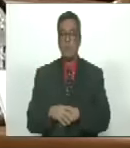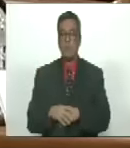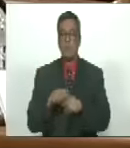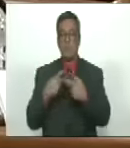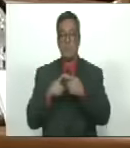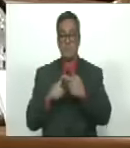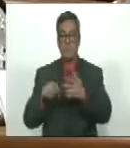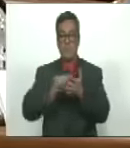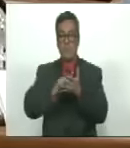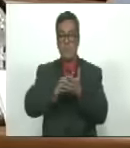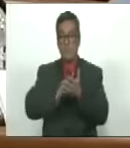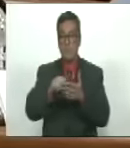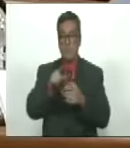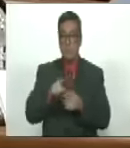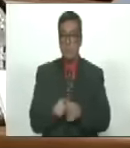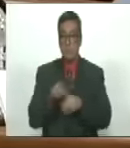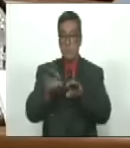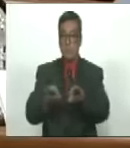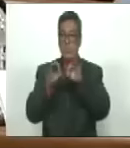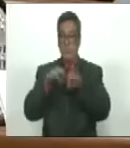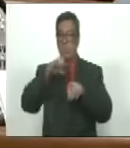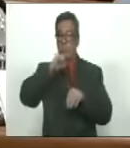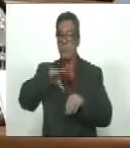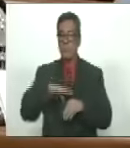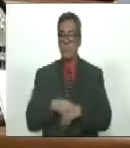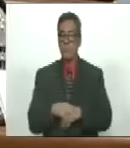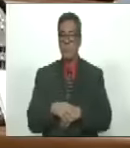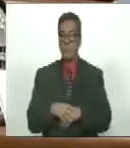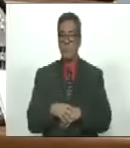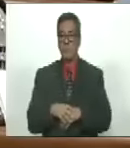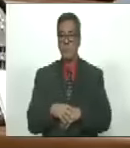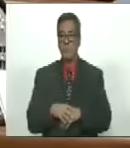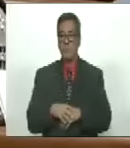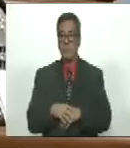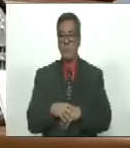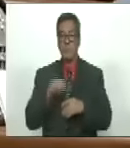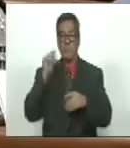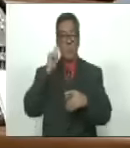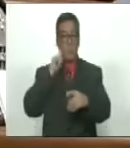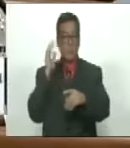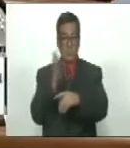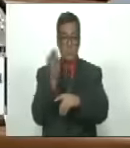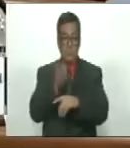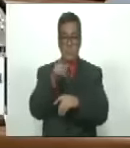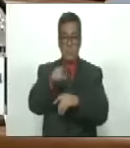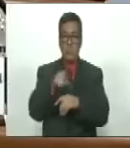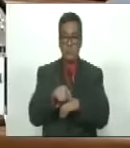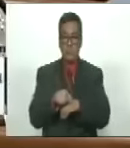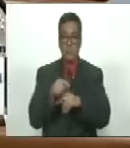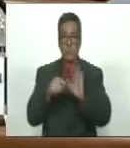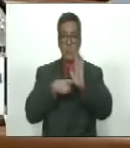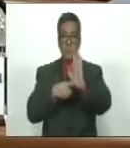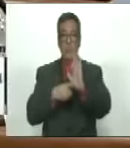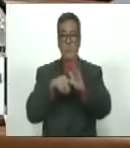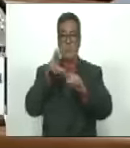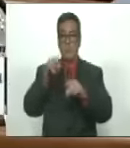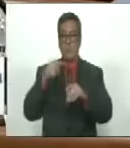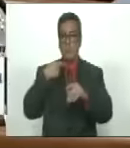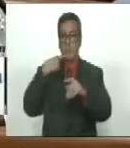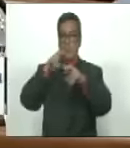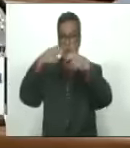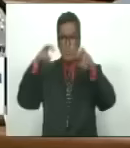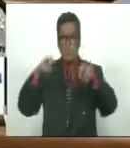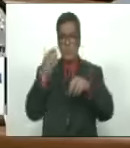Otros artículos nos hablan del interés histórico, las sanciones por la publicación indebida, y hay un